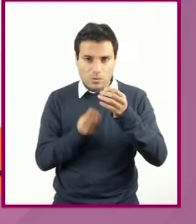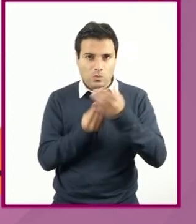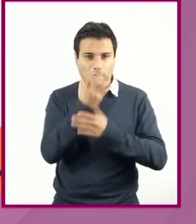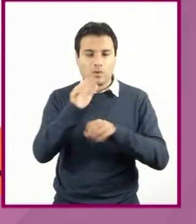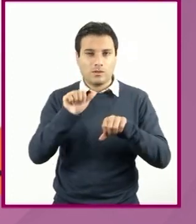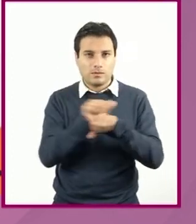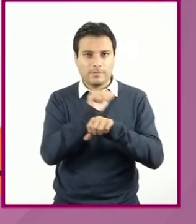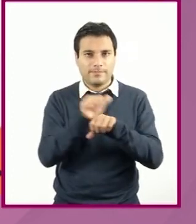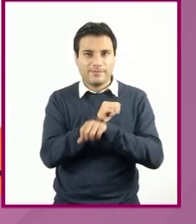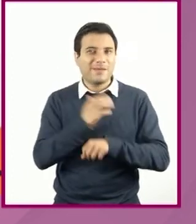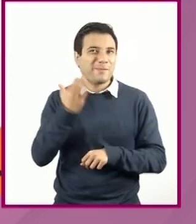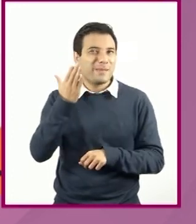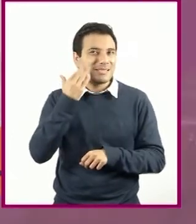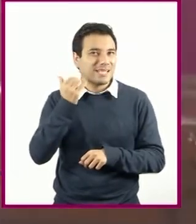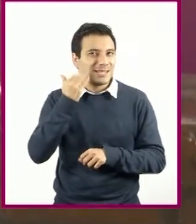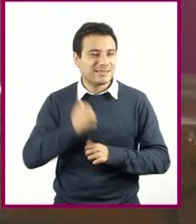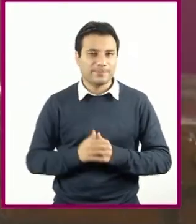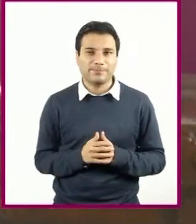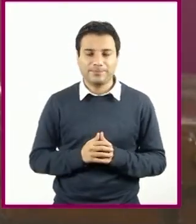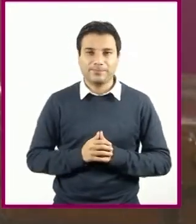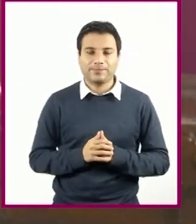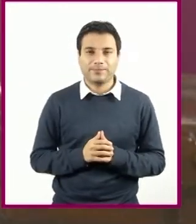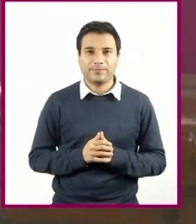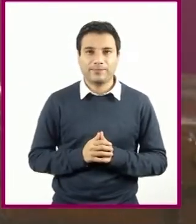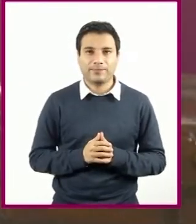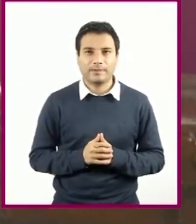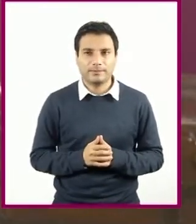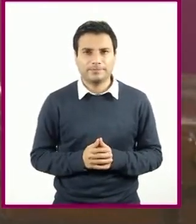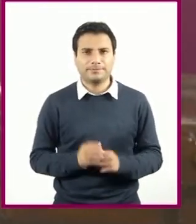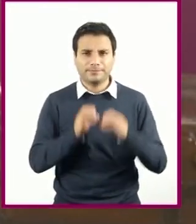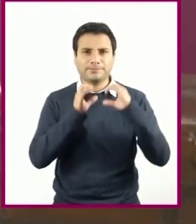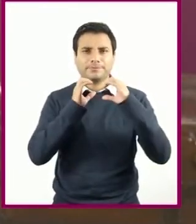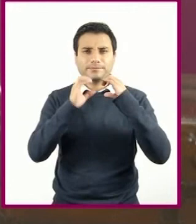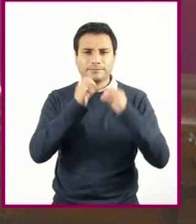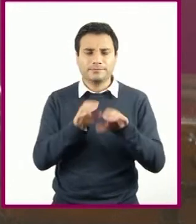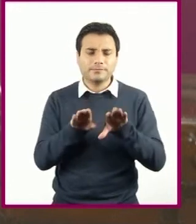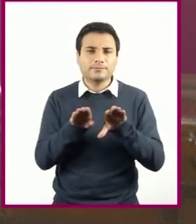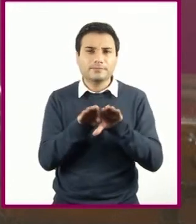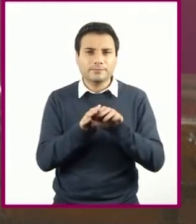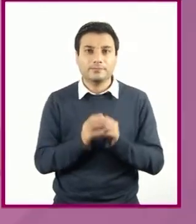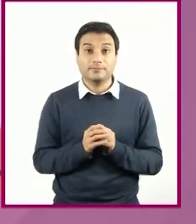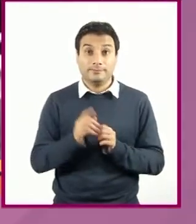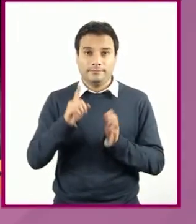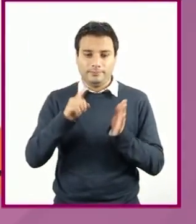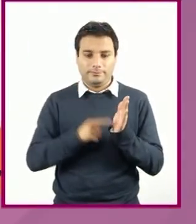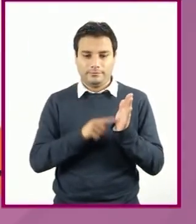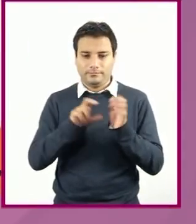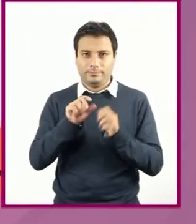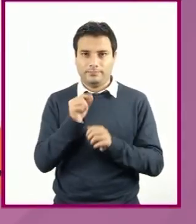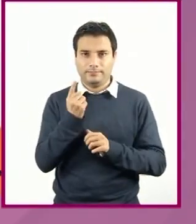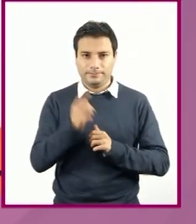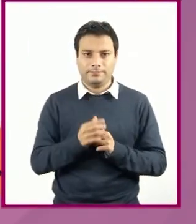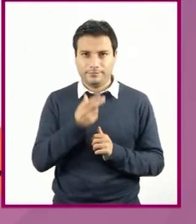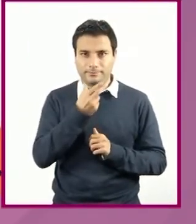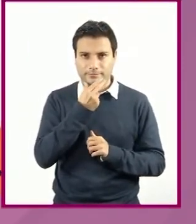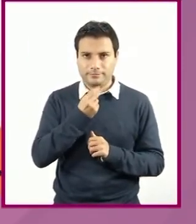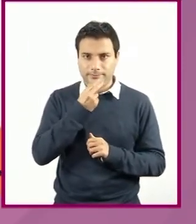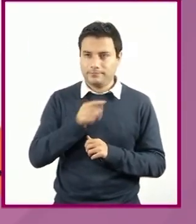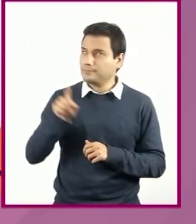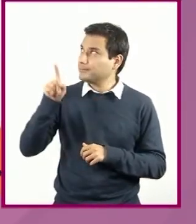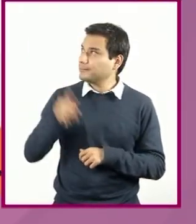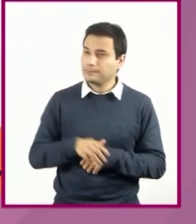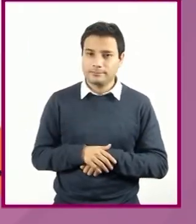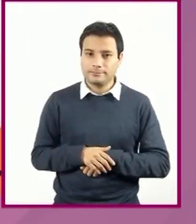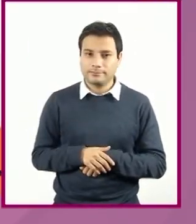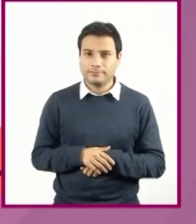automóviles Mercedes. En cuanto a las comunicaciones, en 1871, Antonio Meucci patentó